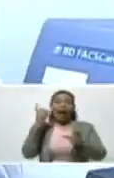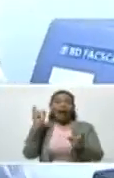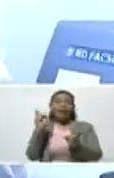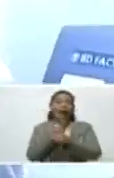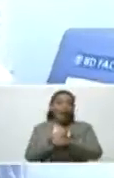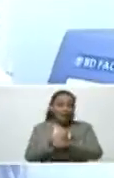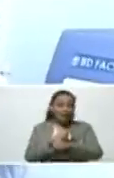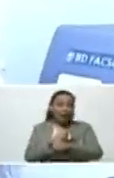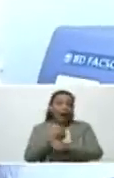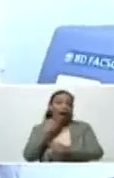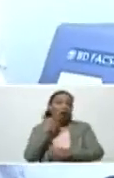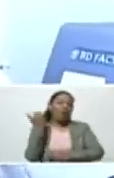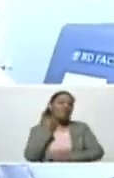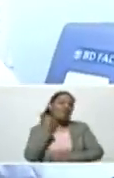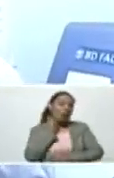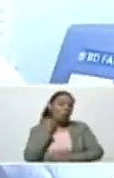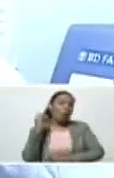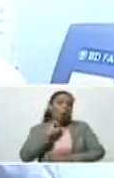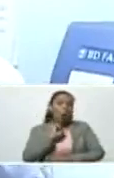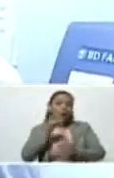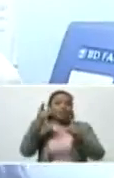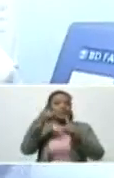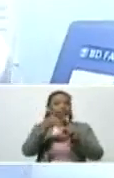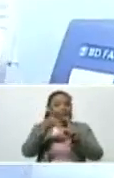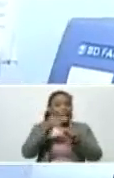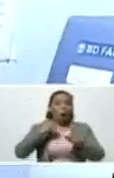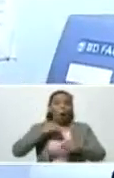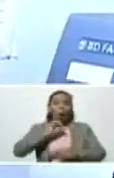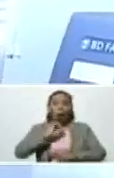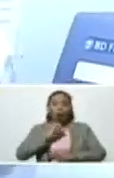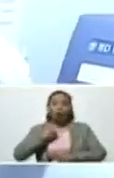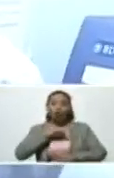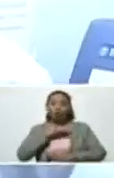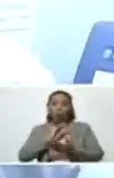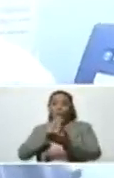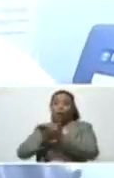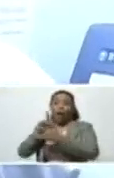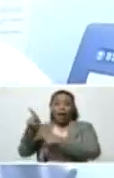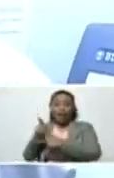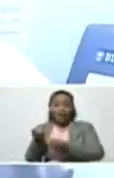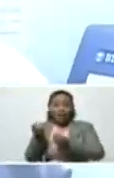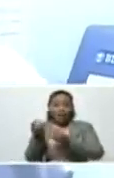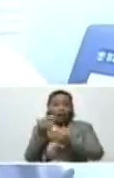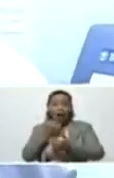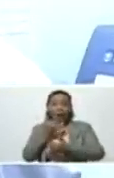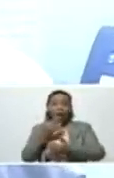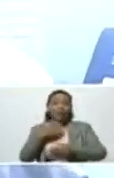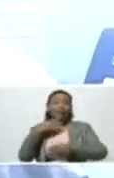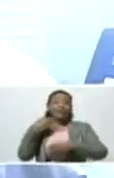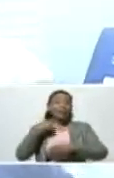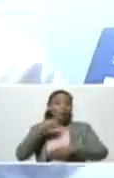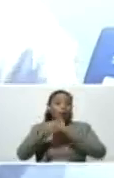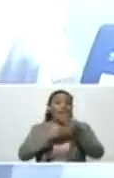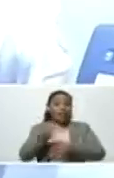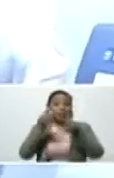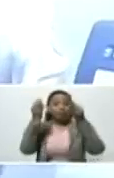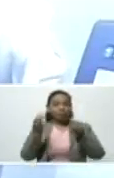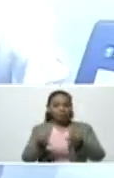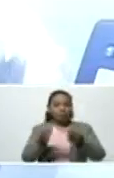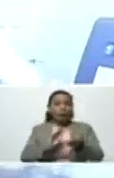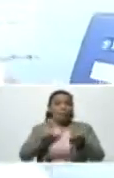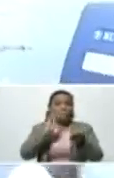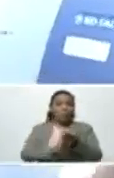si un paciente tiene SIDA o nosotros le vamos a poner esas células, tenemos que garantizar que son las que son. Las